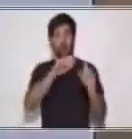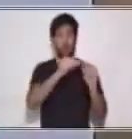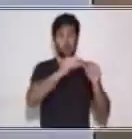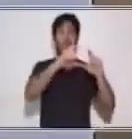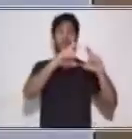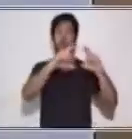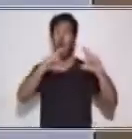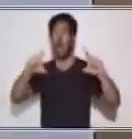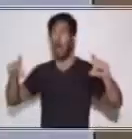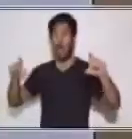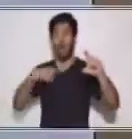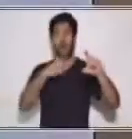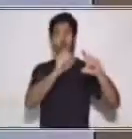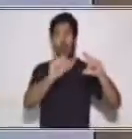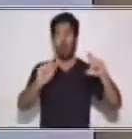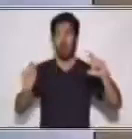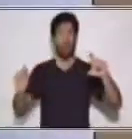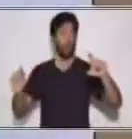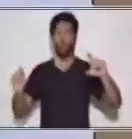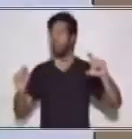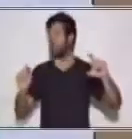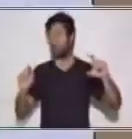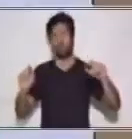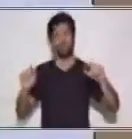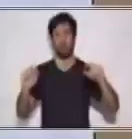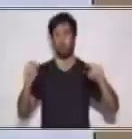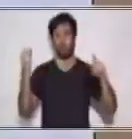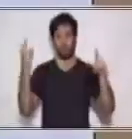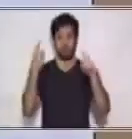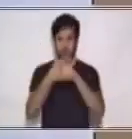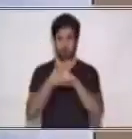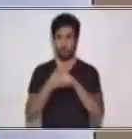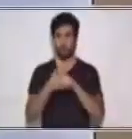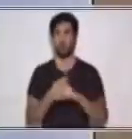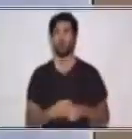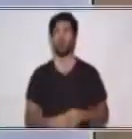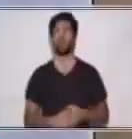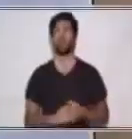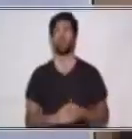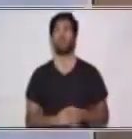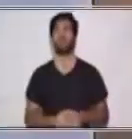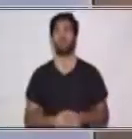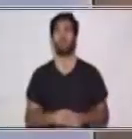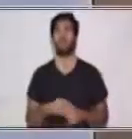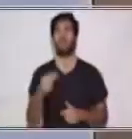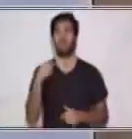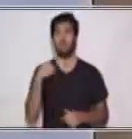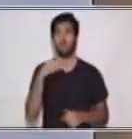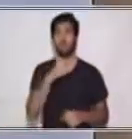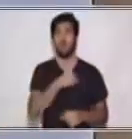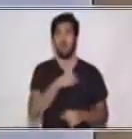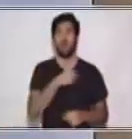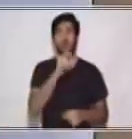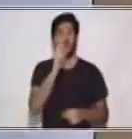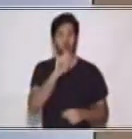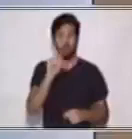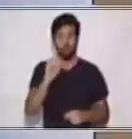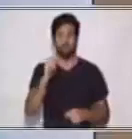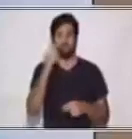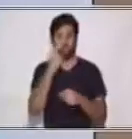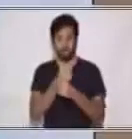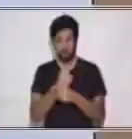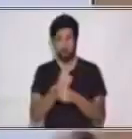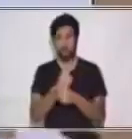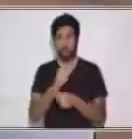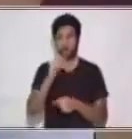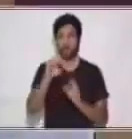incorrecto. Tampoco debemos de escribir cada sustantivo o cada palabra, a excepción de las preposiciones,